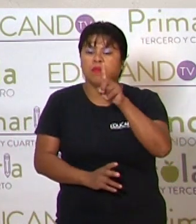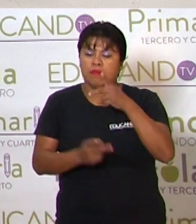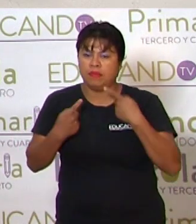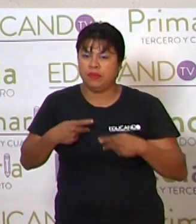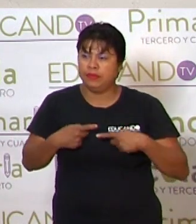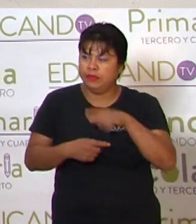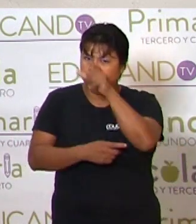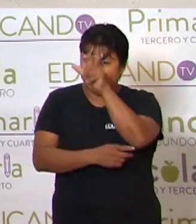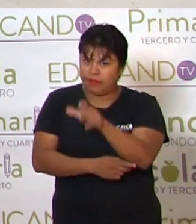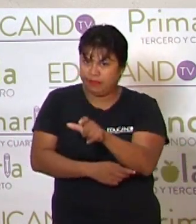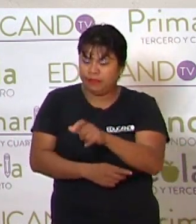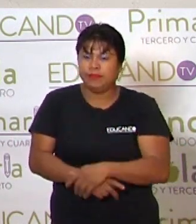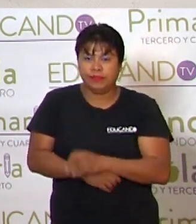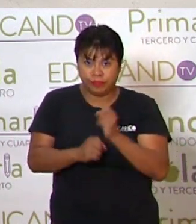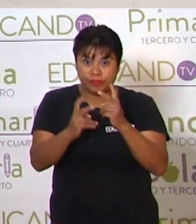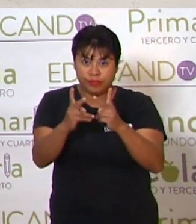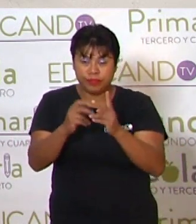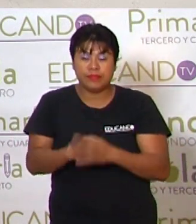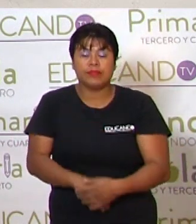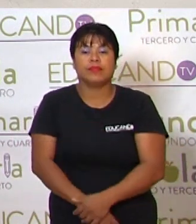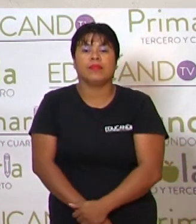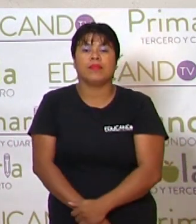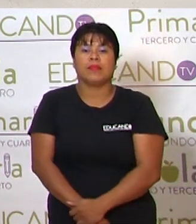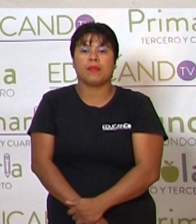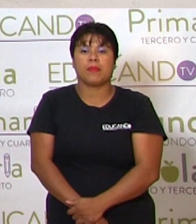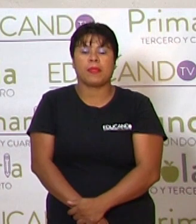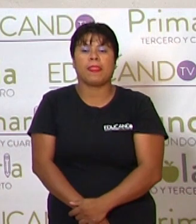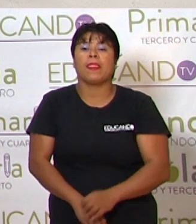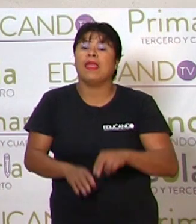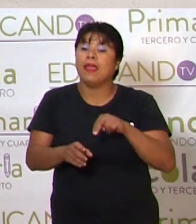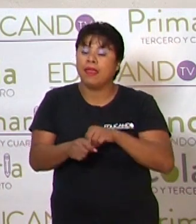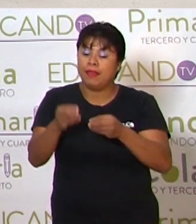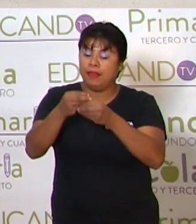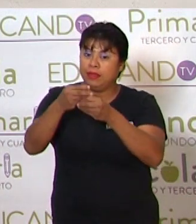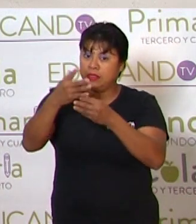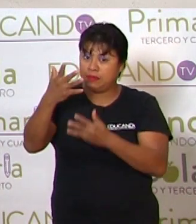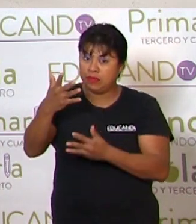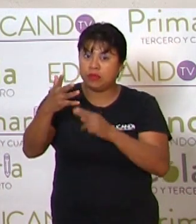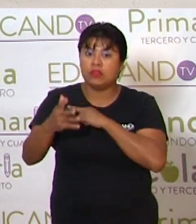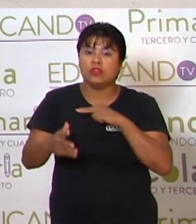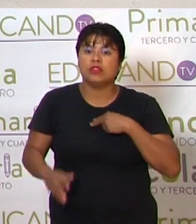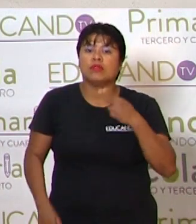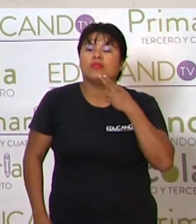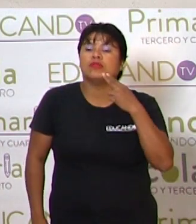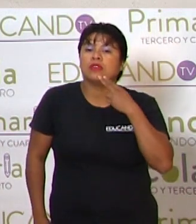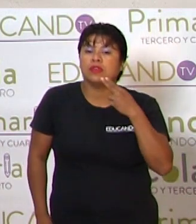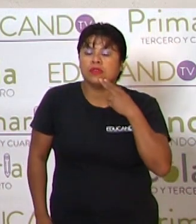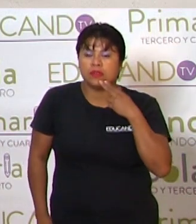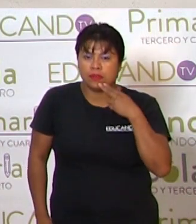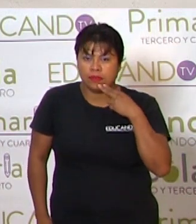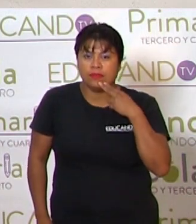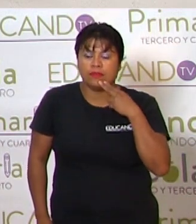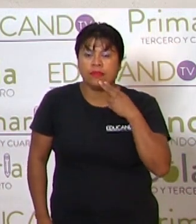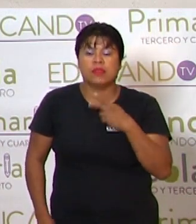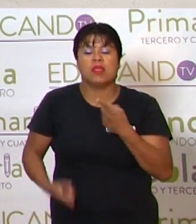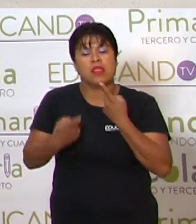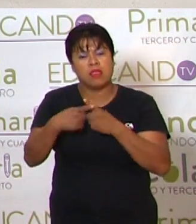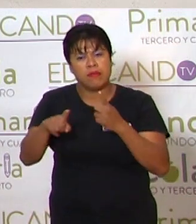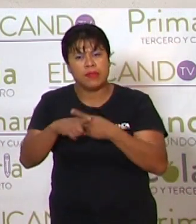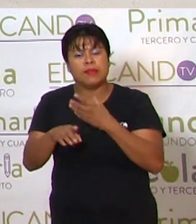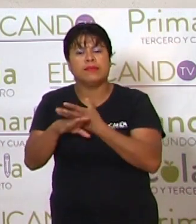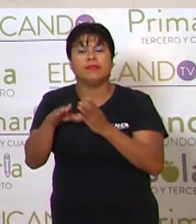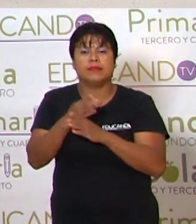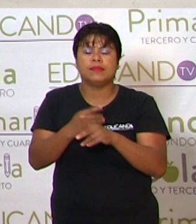personaje. ¿Correcto? En la descripción vamos a utilizar varios